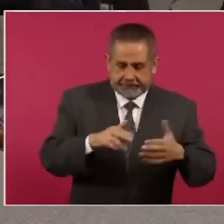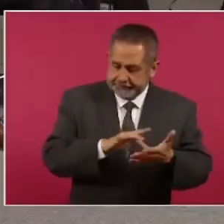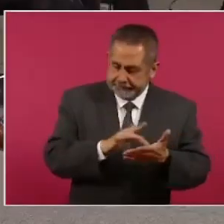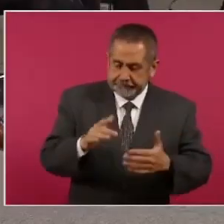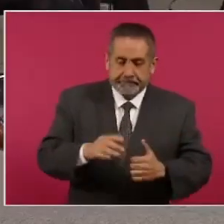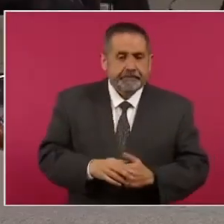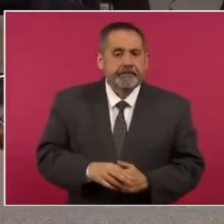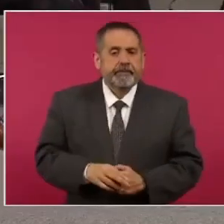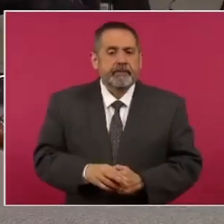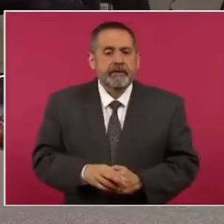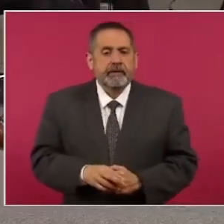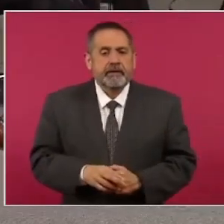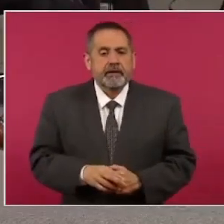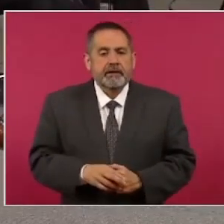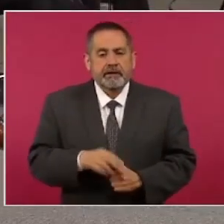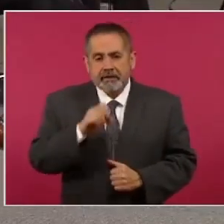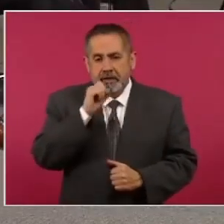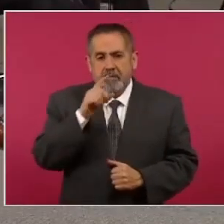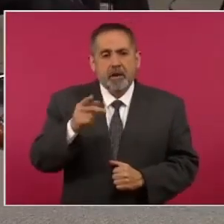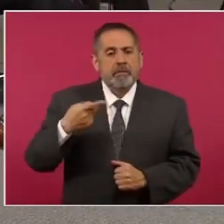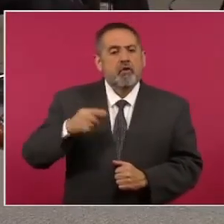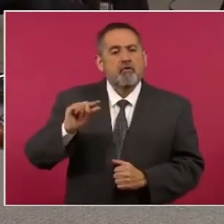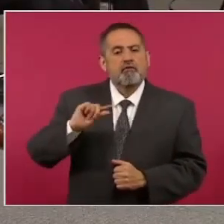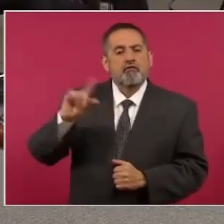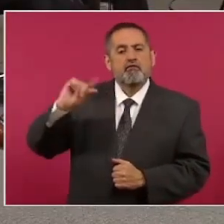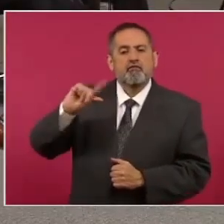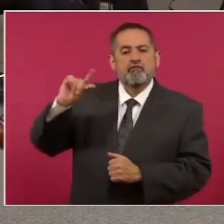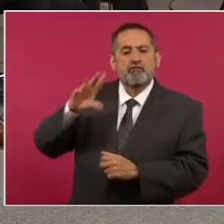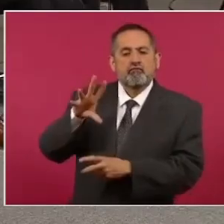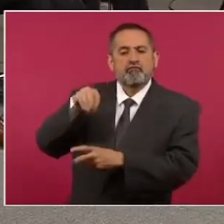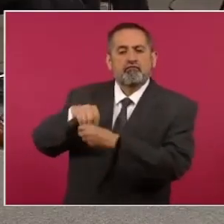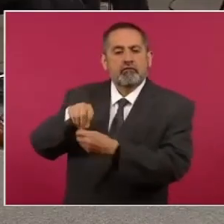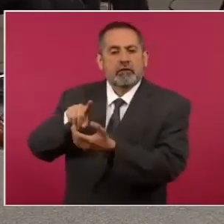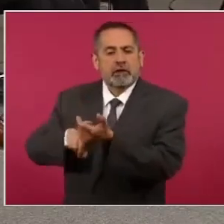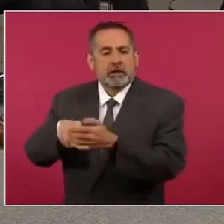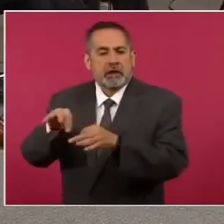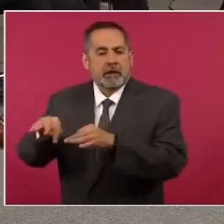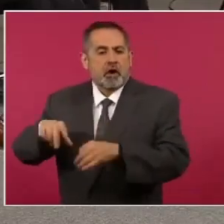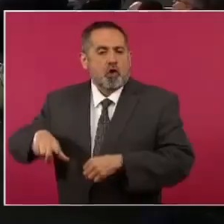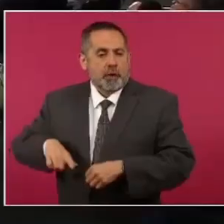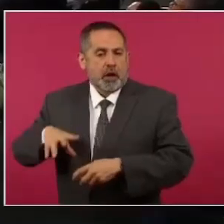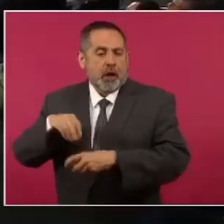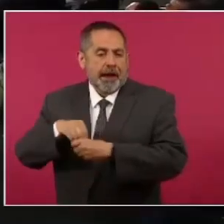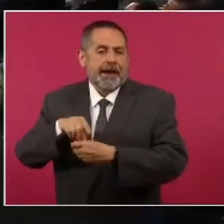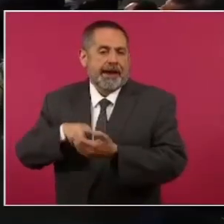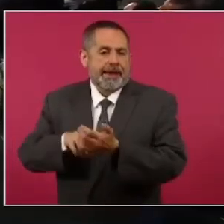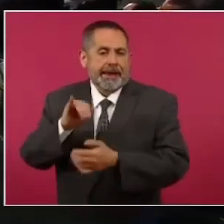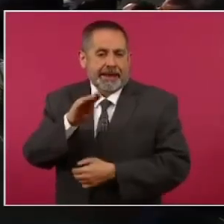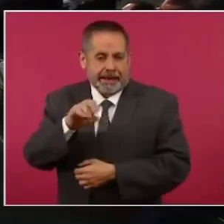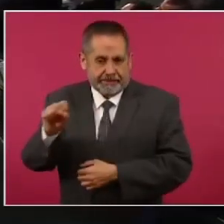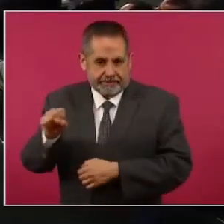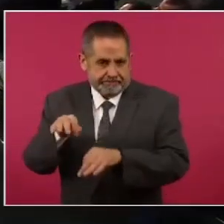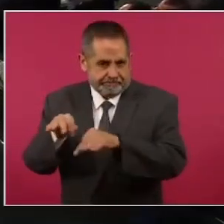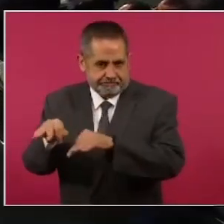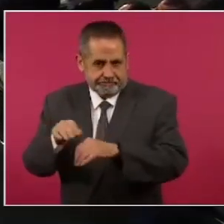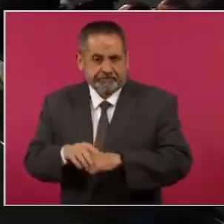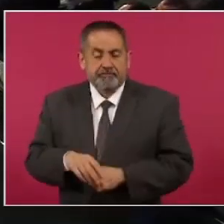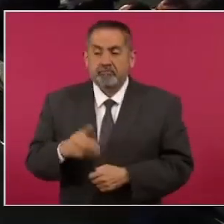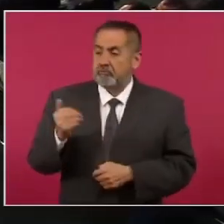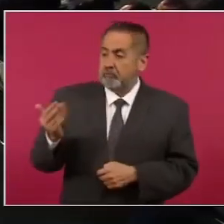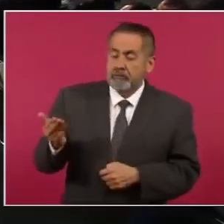a los servidores públicos del IMSS, a su